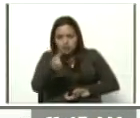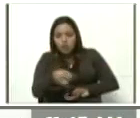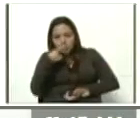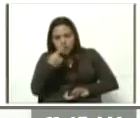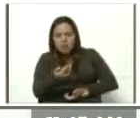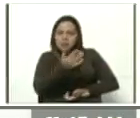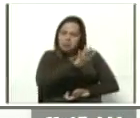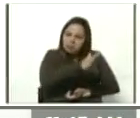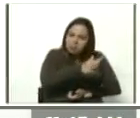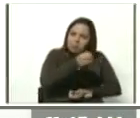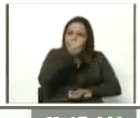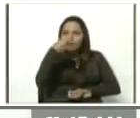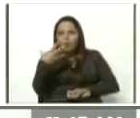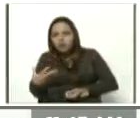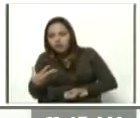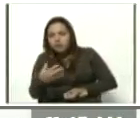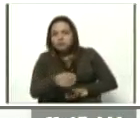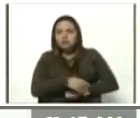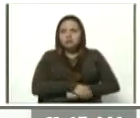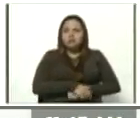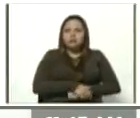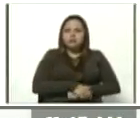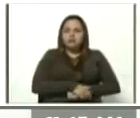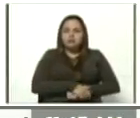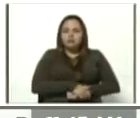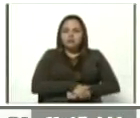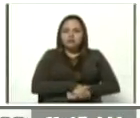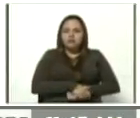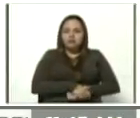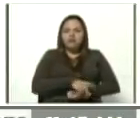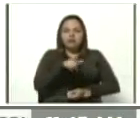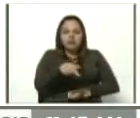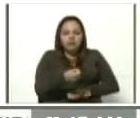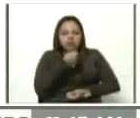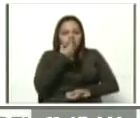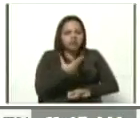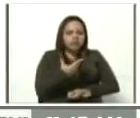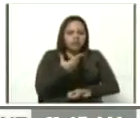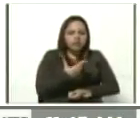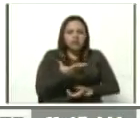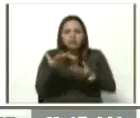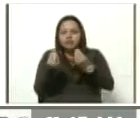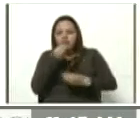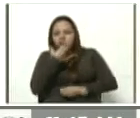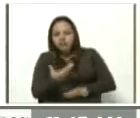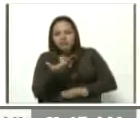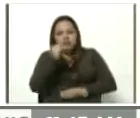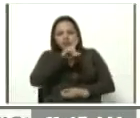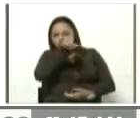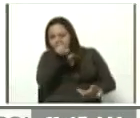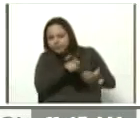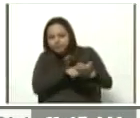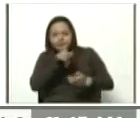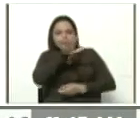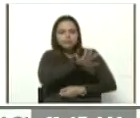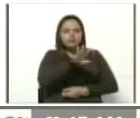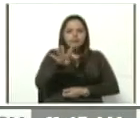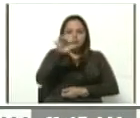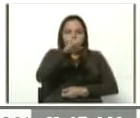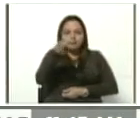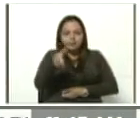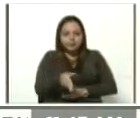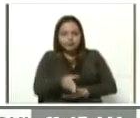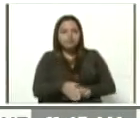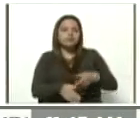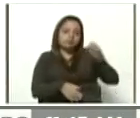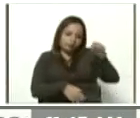a bueno, bueno, también hay un porcentaje y muy bueno. Esto engloba 54%, es decir, de muy bueno, bueno y regular a